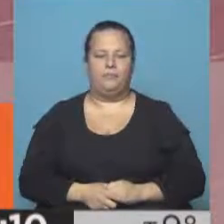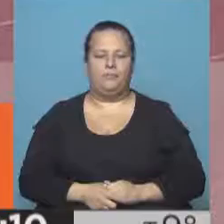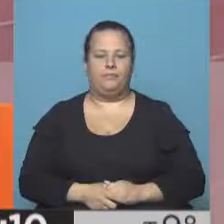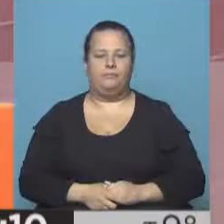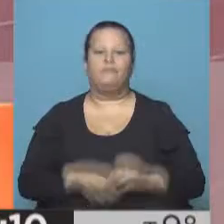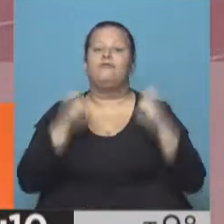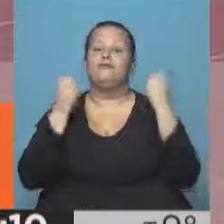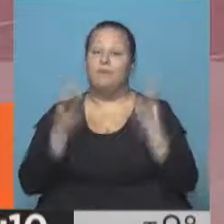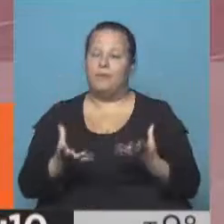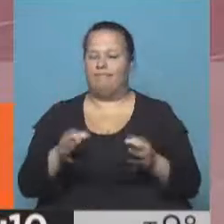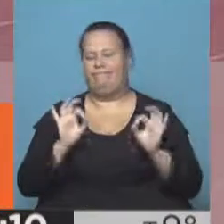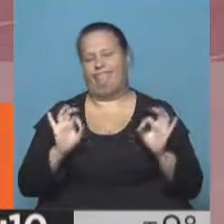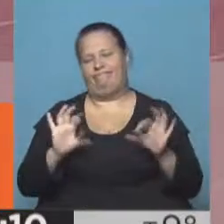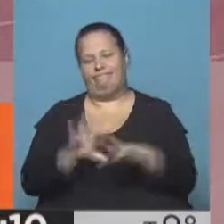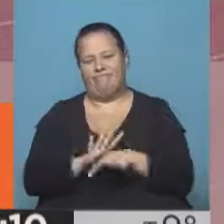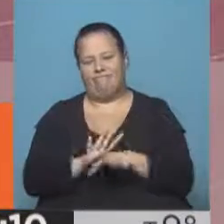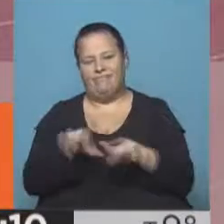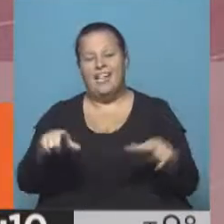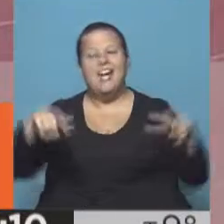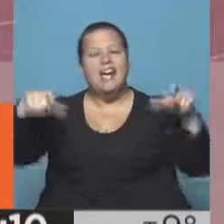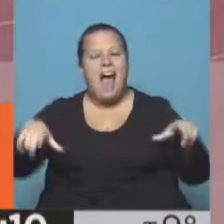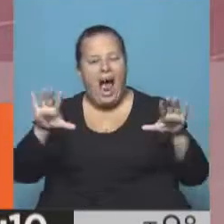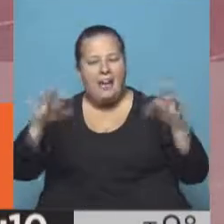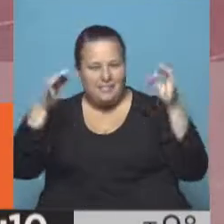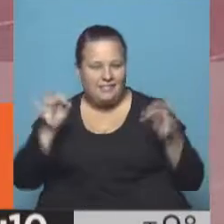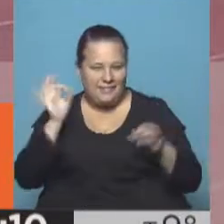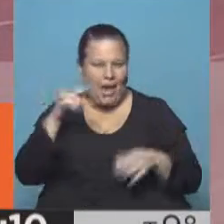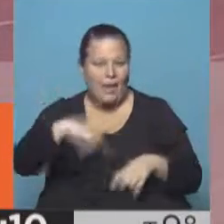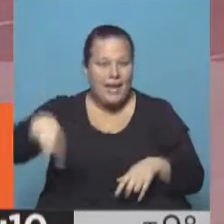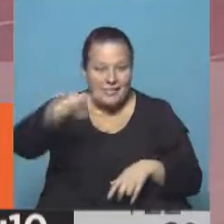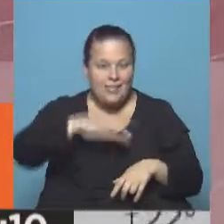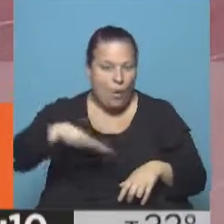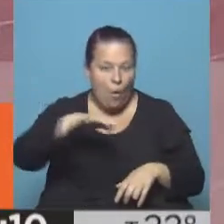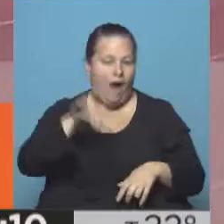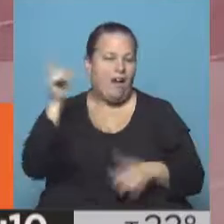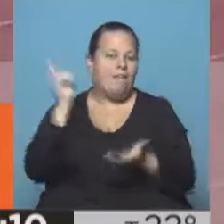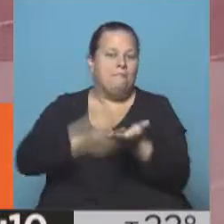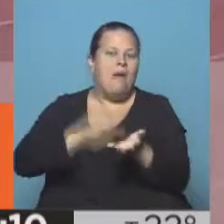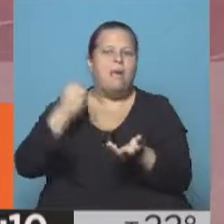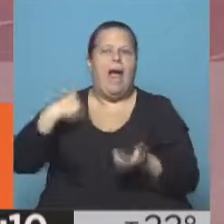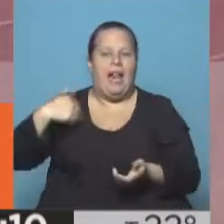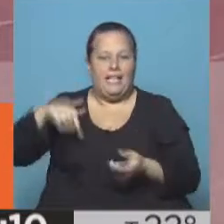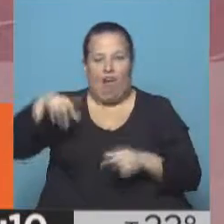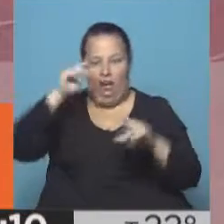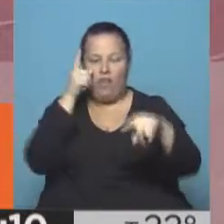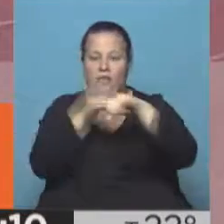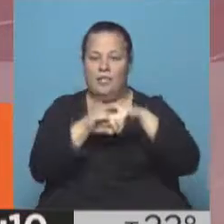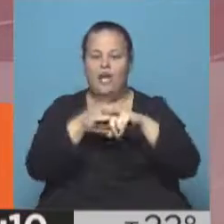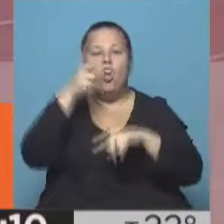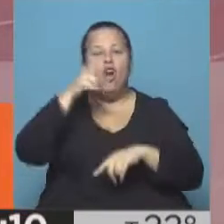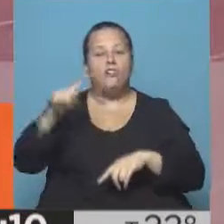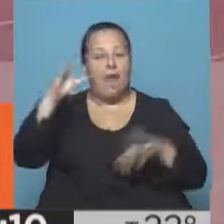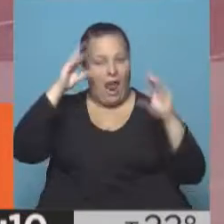cómo te va juan impecable el estadio ya sabemos lo que es justamente este escenario elegido para que en argentina esta noche enfrente desde las